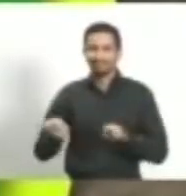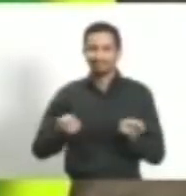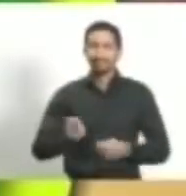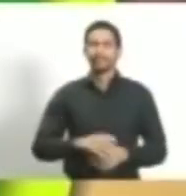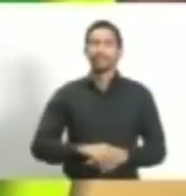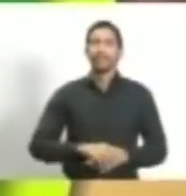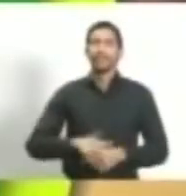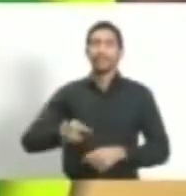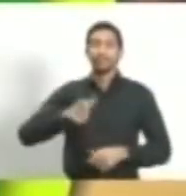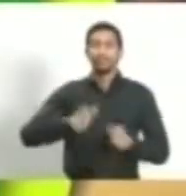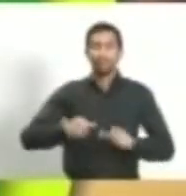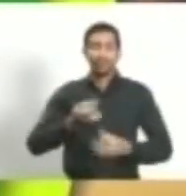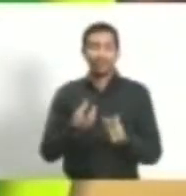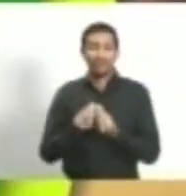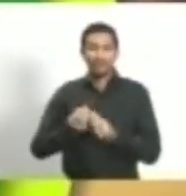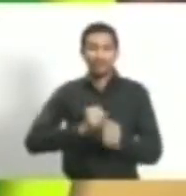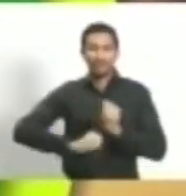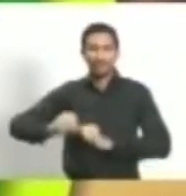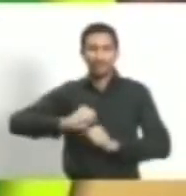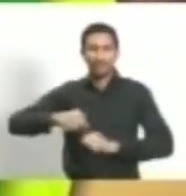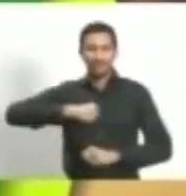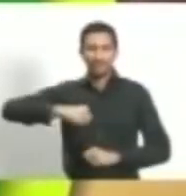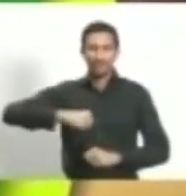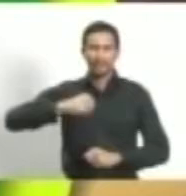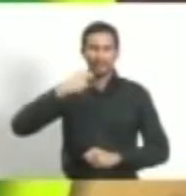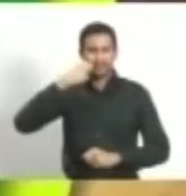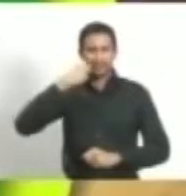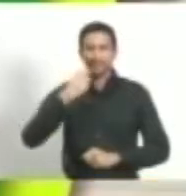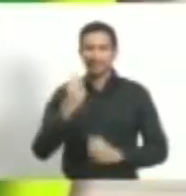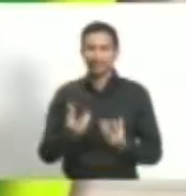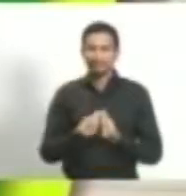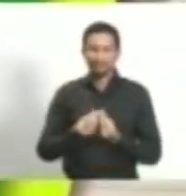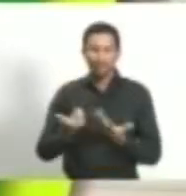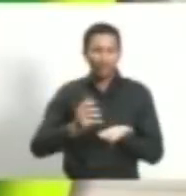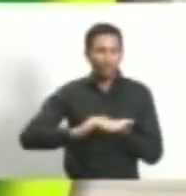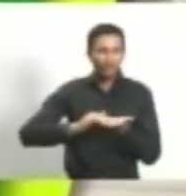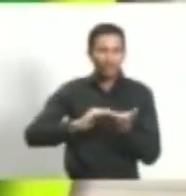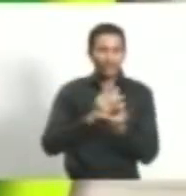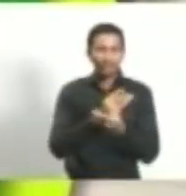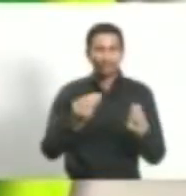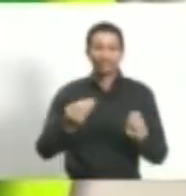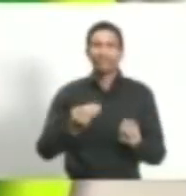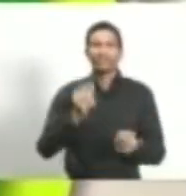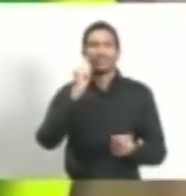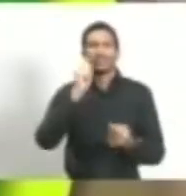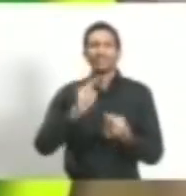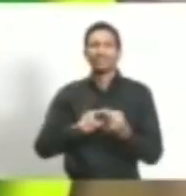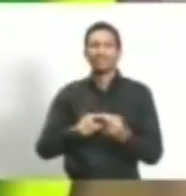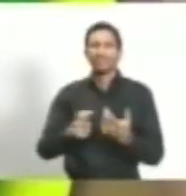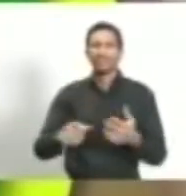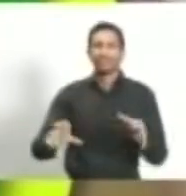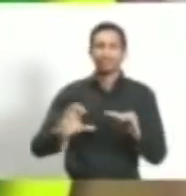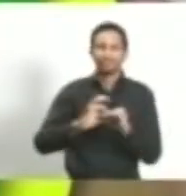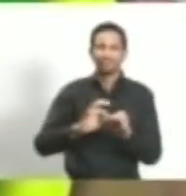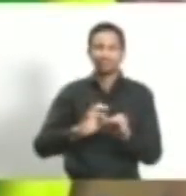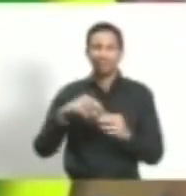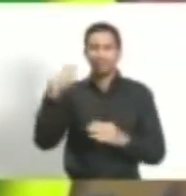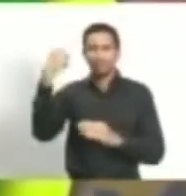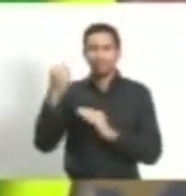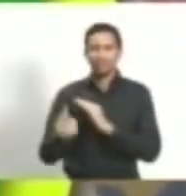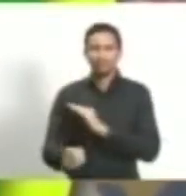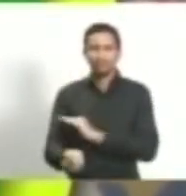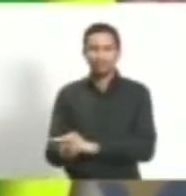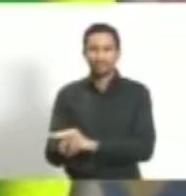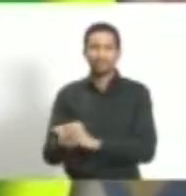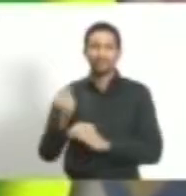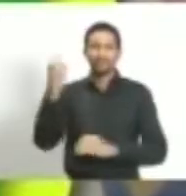ratifican en denuncias de la existencia de un plan de bandas criminales para ocupar cargos de elección popular en la ciudad. Designan a 3